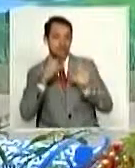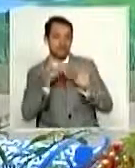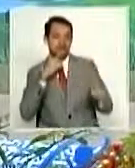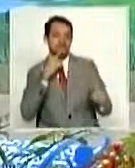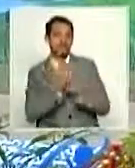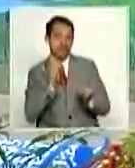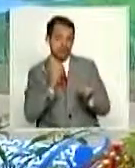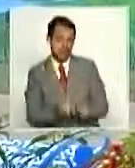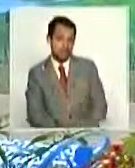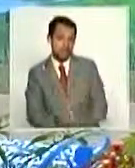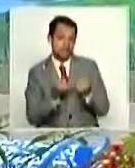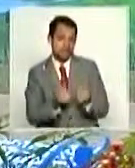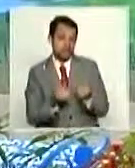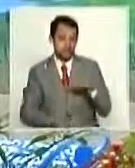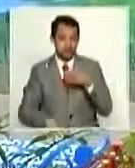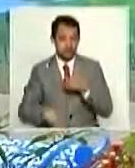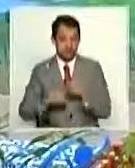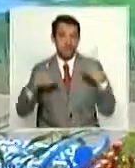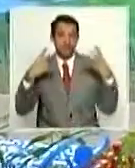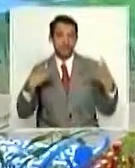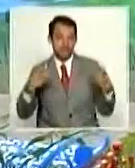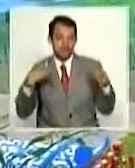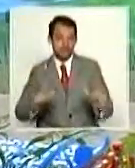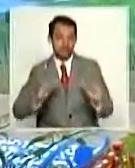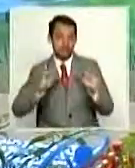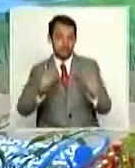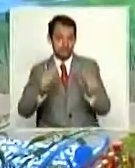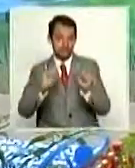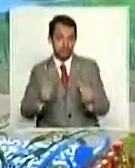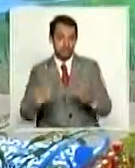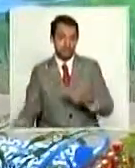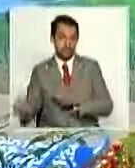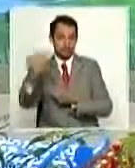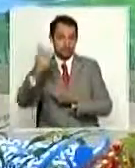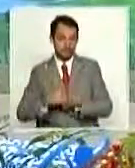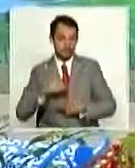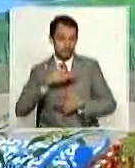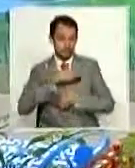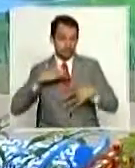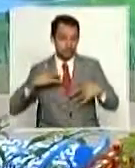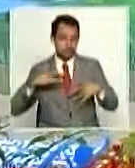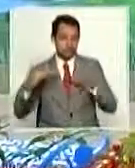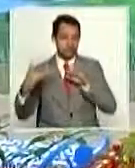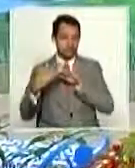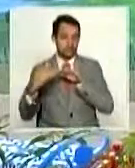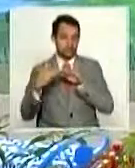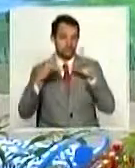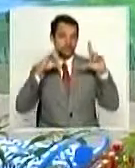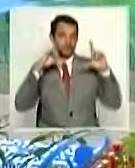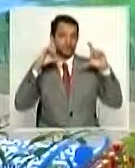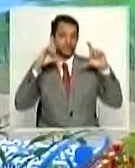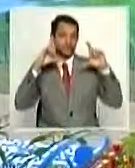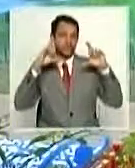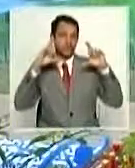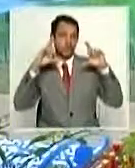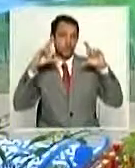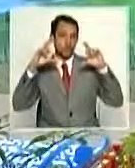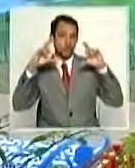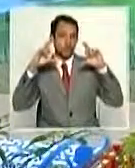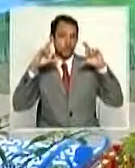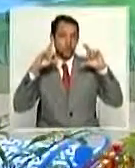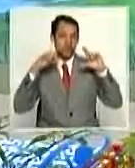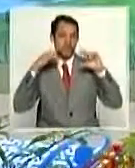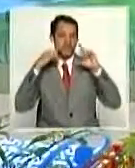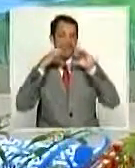cuerpo. Por eso tratamos que a nuestros pacientes se les realice una radiografía panorámica y mirar